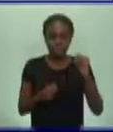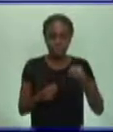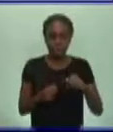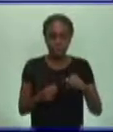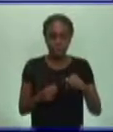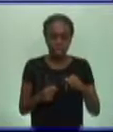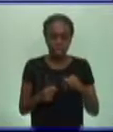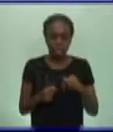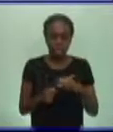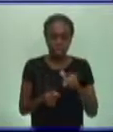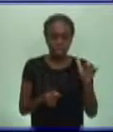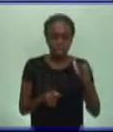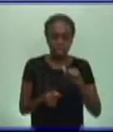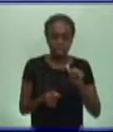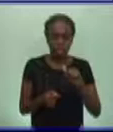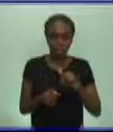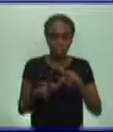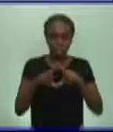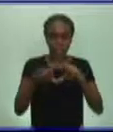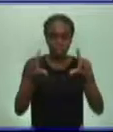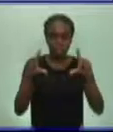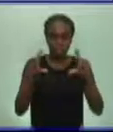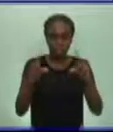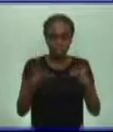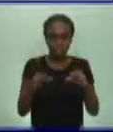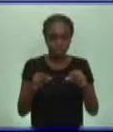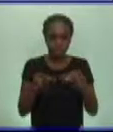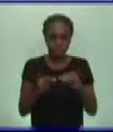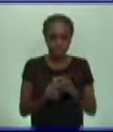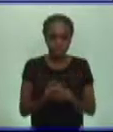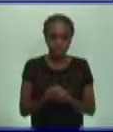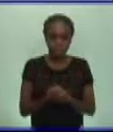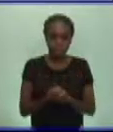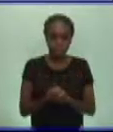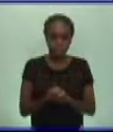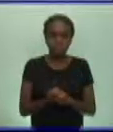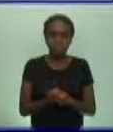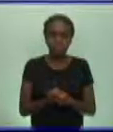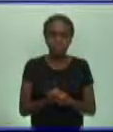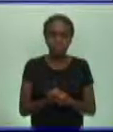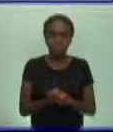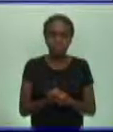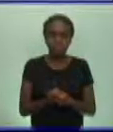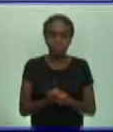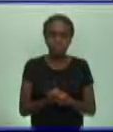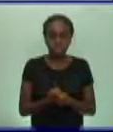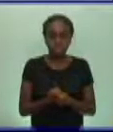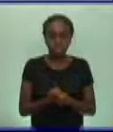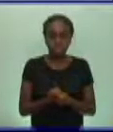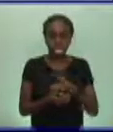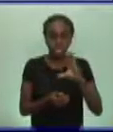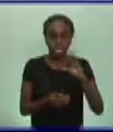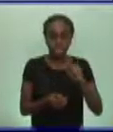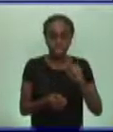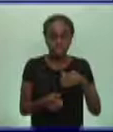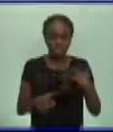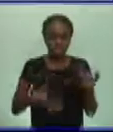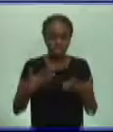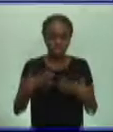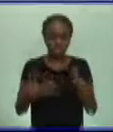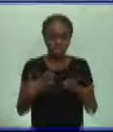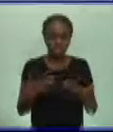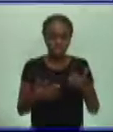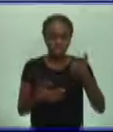también colocaremos una estrellita roja en la orilla de su libreta. Claro, lo que nos indica que sus actividades